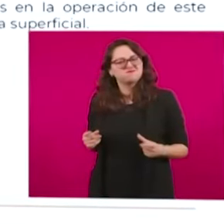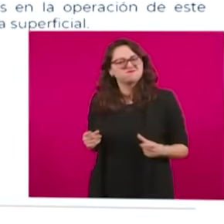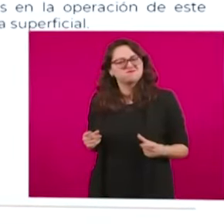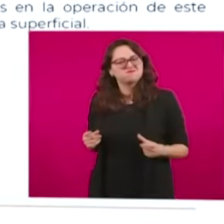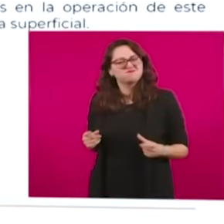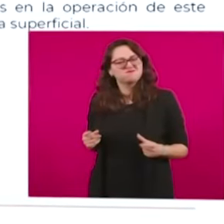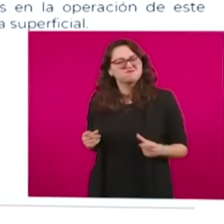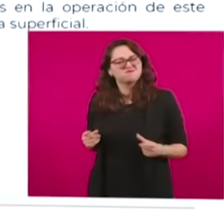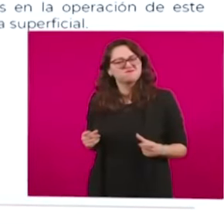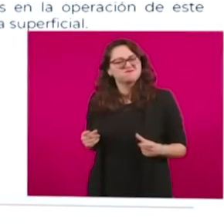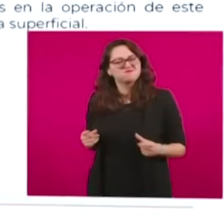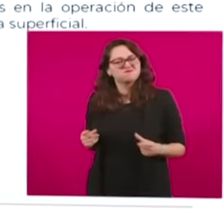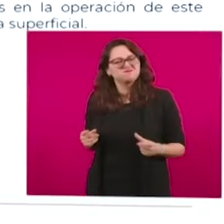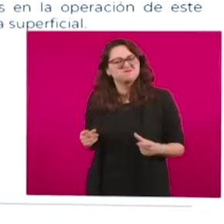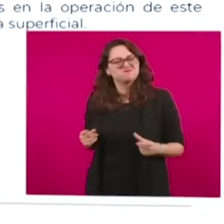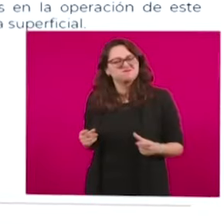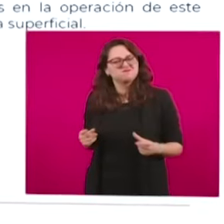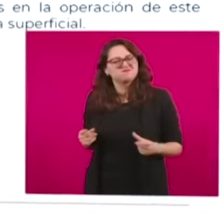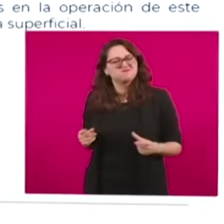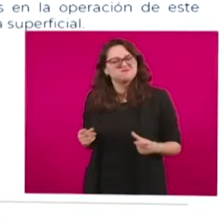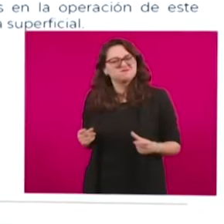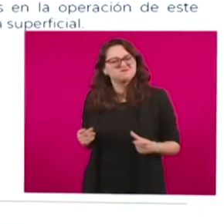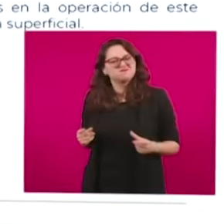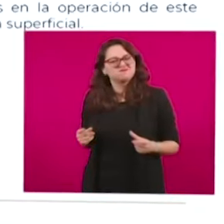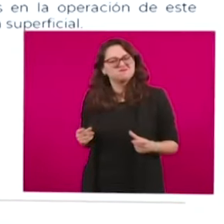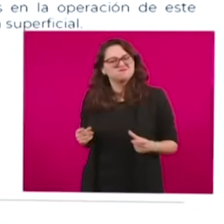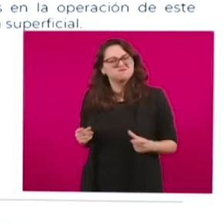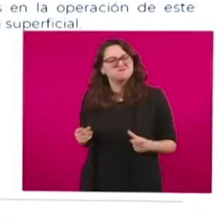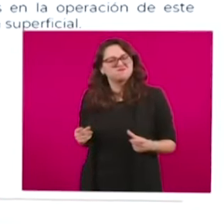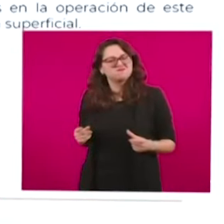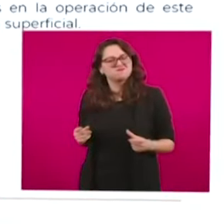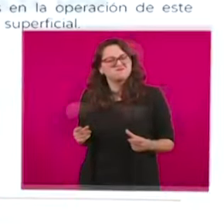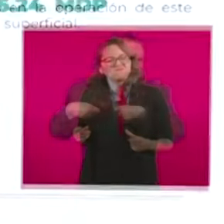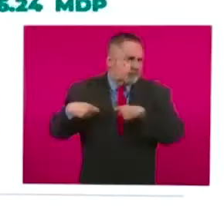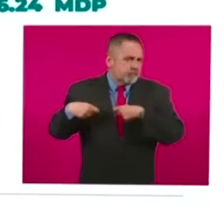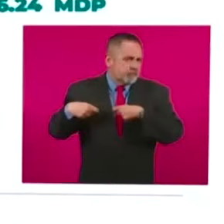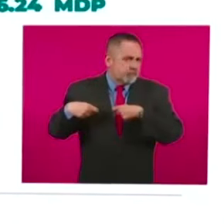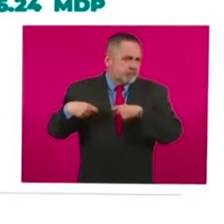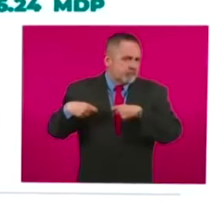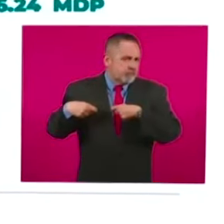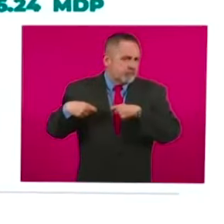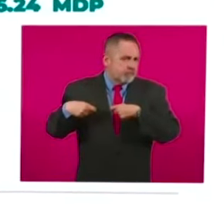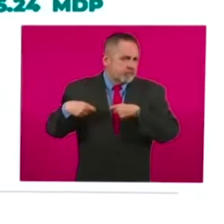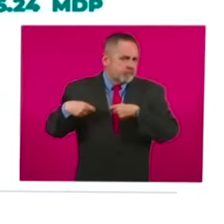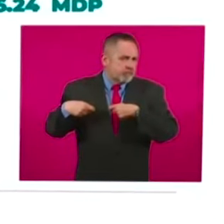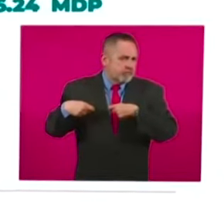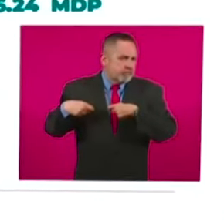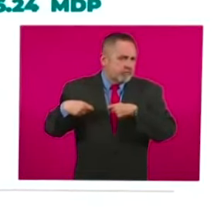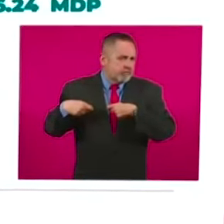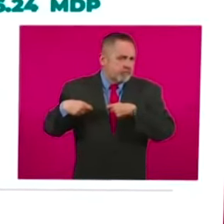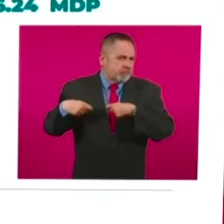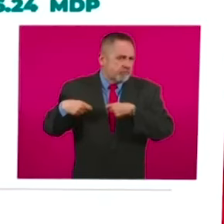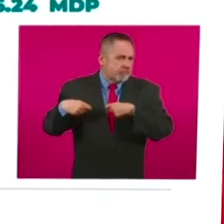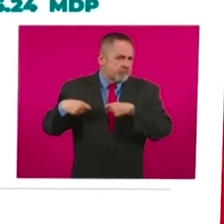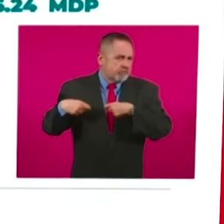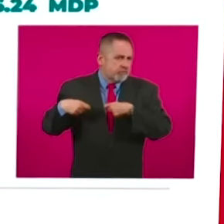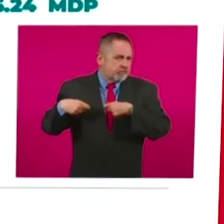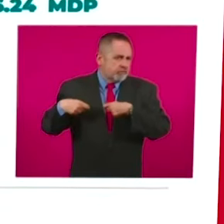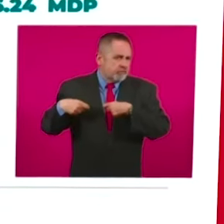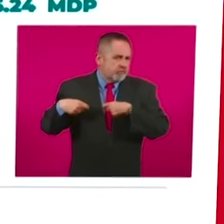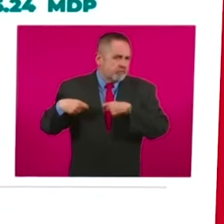María en Sinaloa la planta potabilizadora de Oaxaca la presa el zapotillo en Jalisco el acueducto López Mateos en expujil